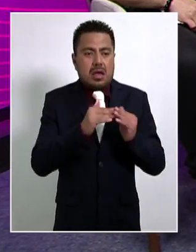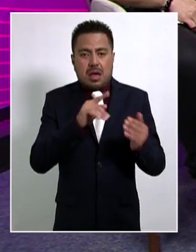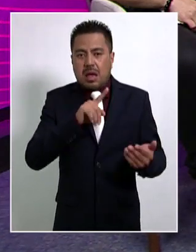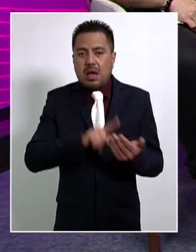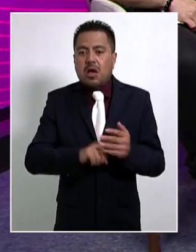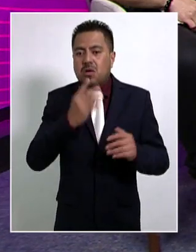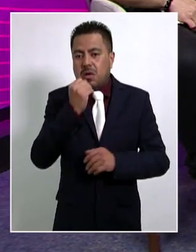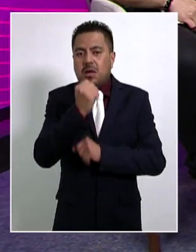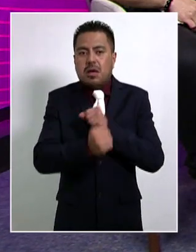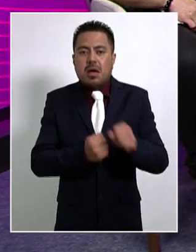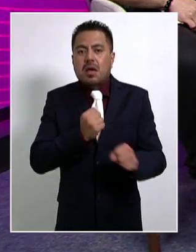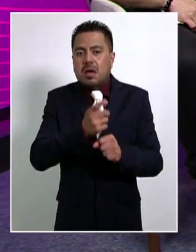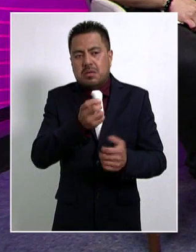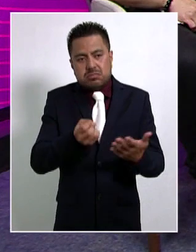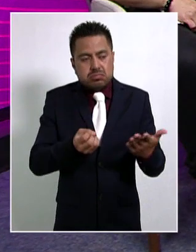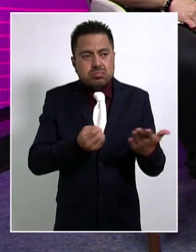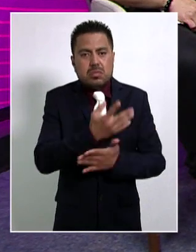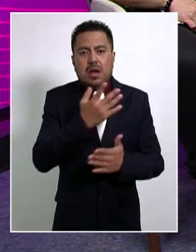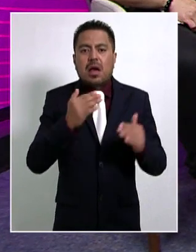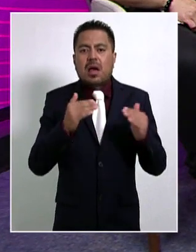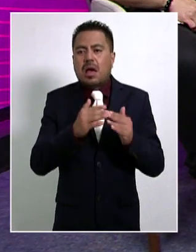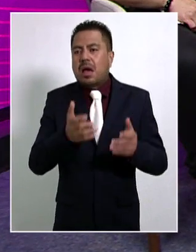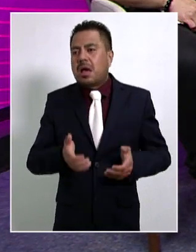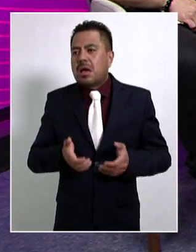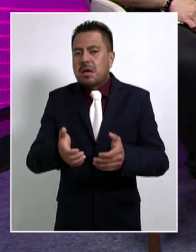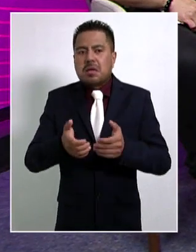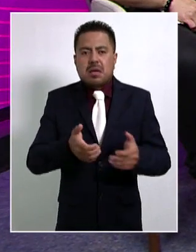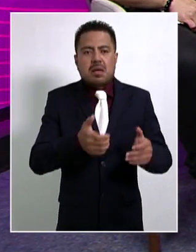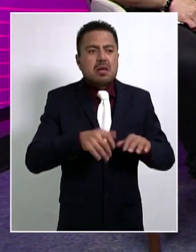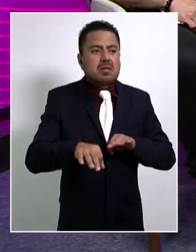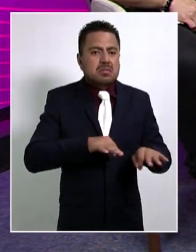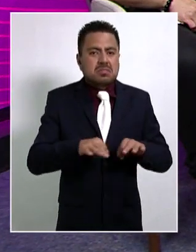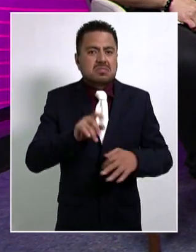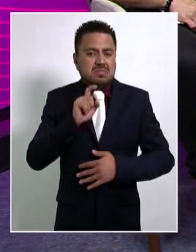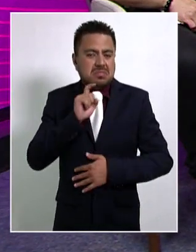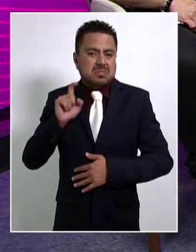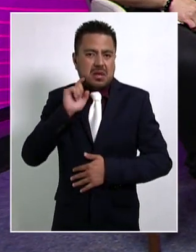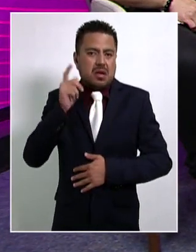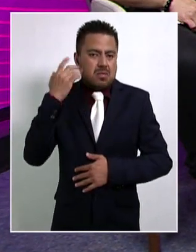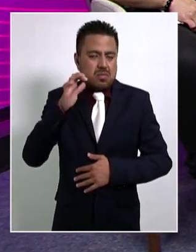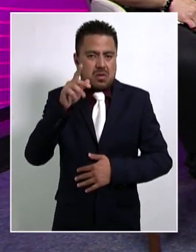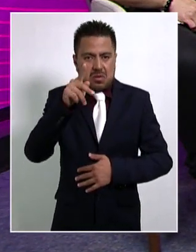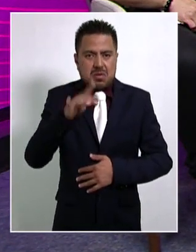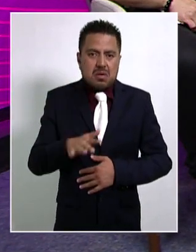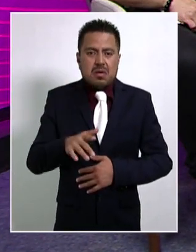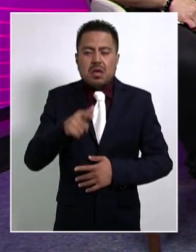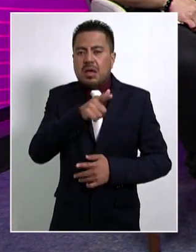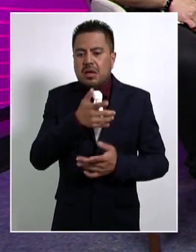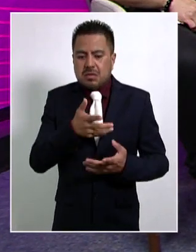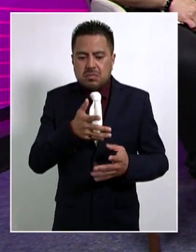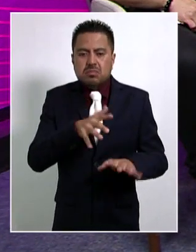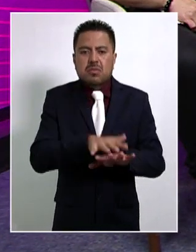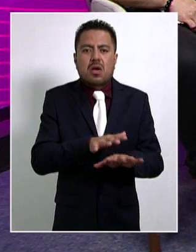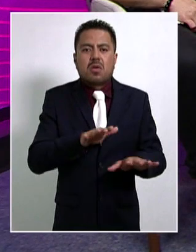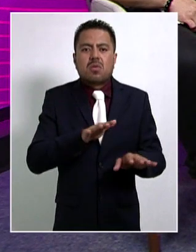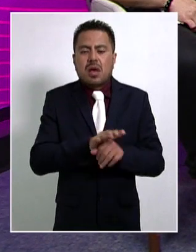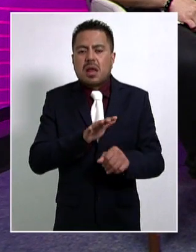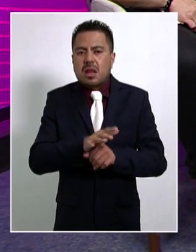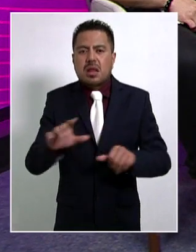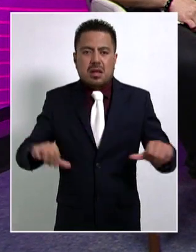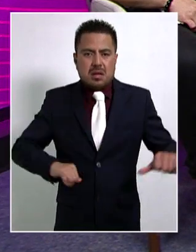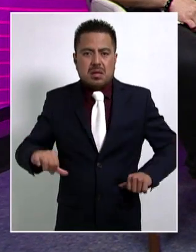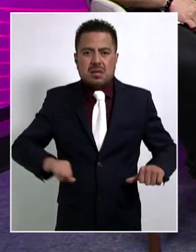9 años, sale a las calles, ejerce el trabajo sexual, se involucra en